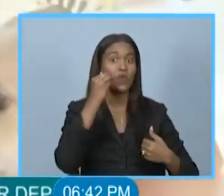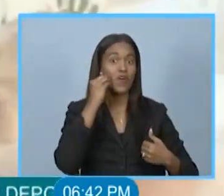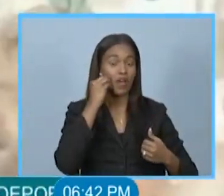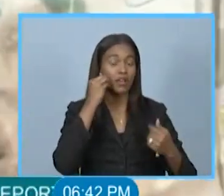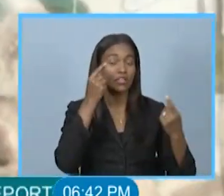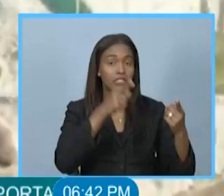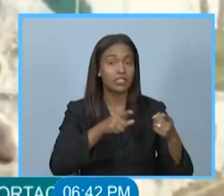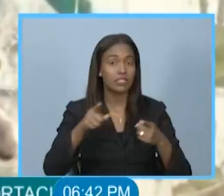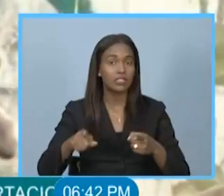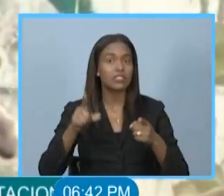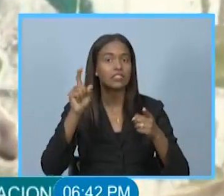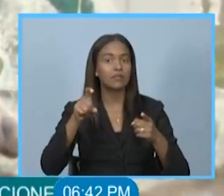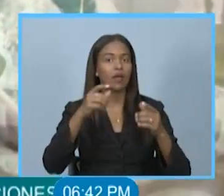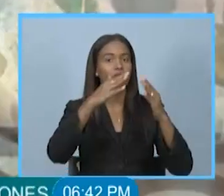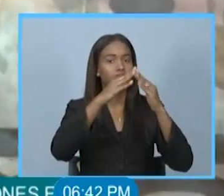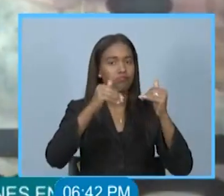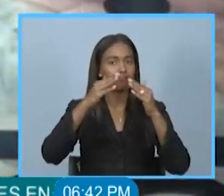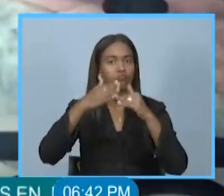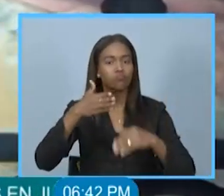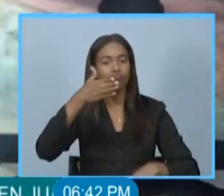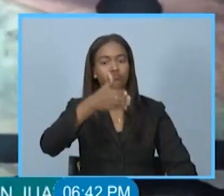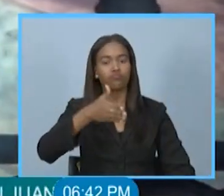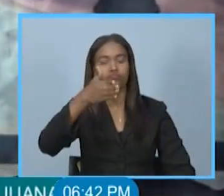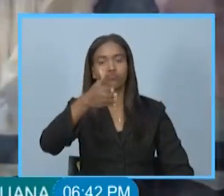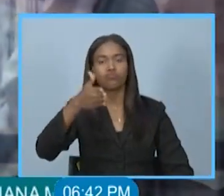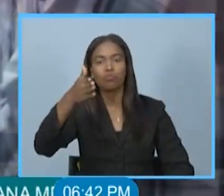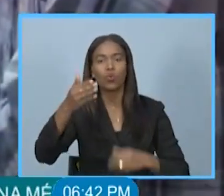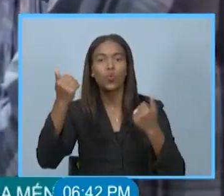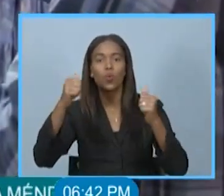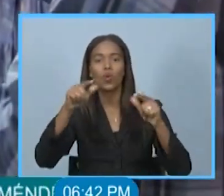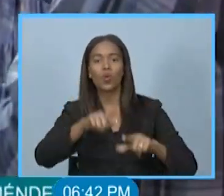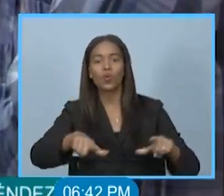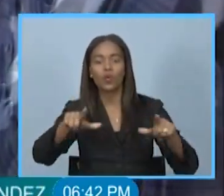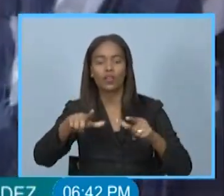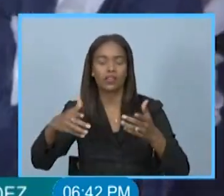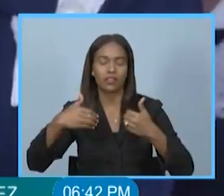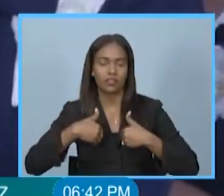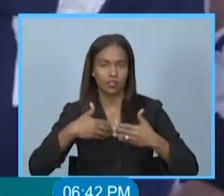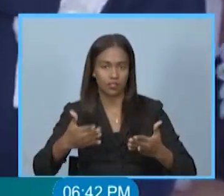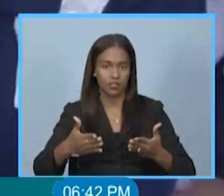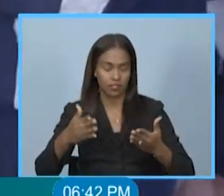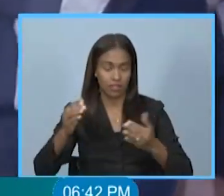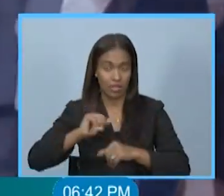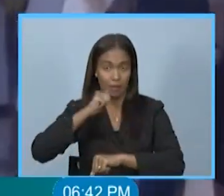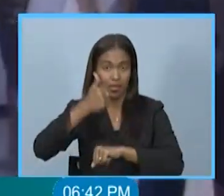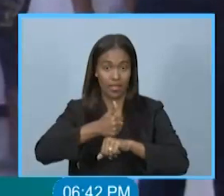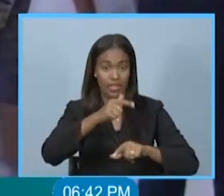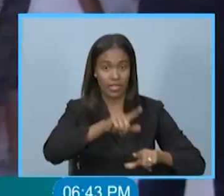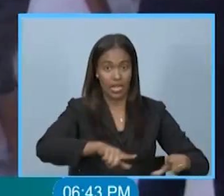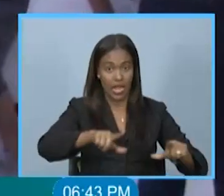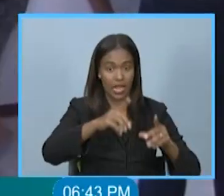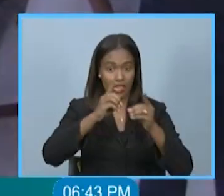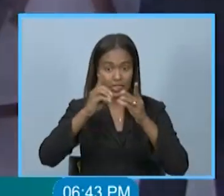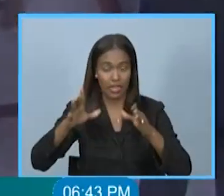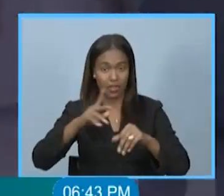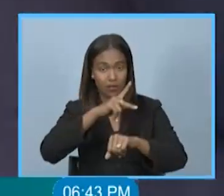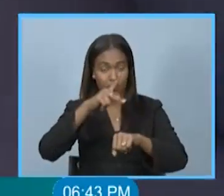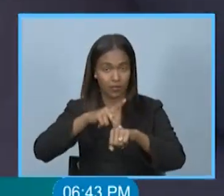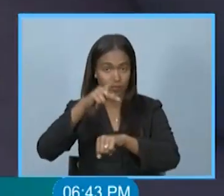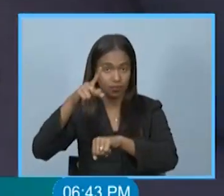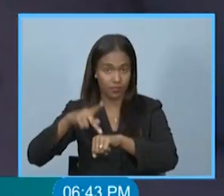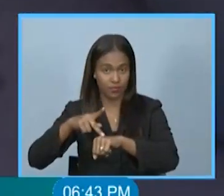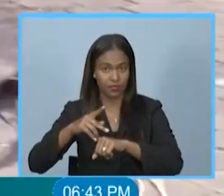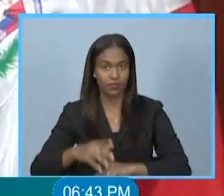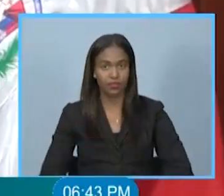desarrollan a casa casa acudir cualquiera de los puestos fijos habilitados en las áreas y direcciones provinciales